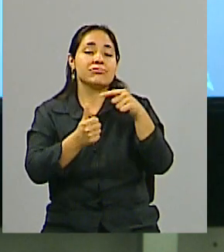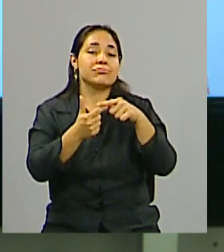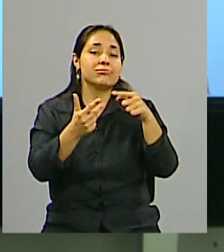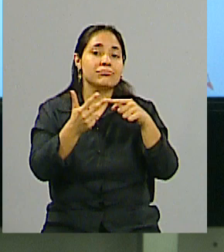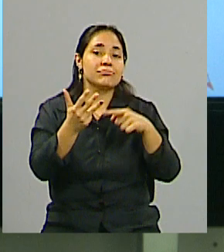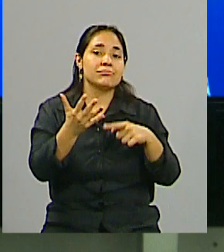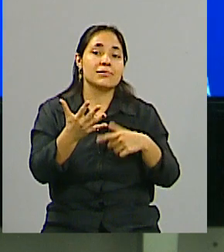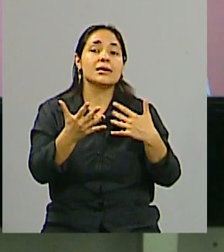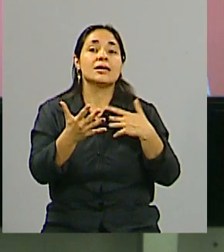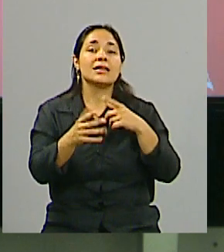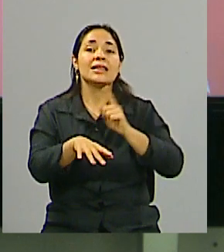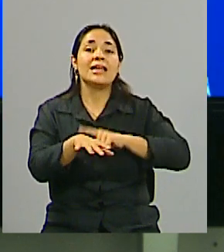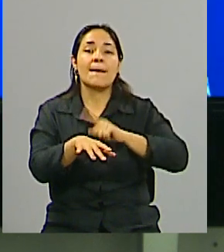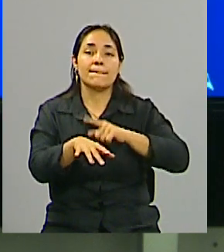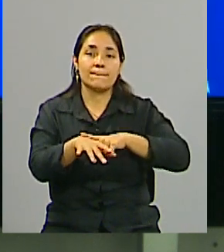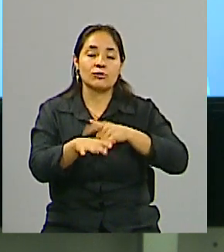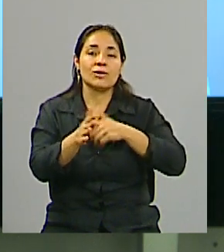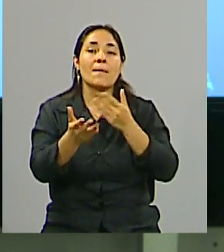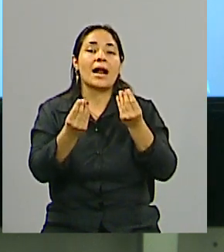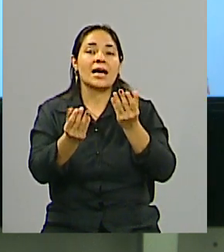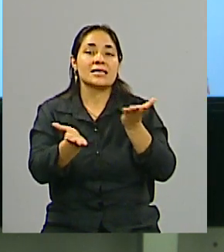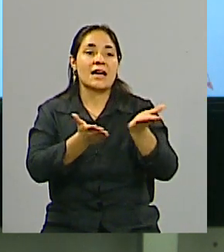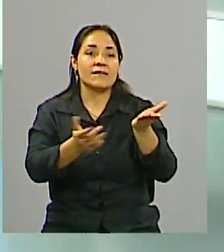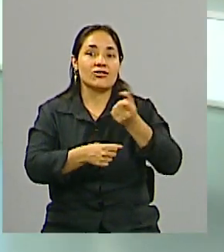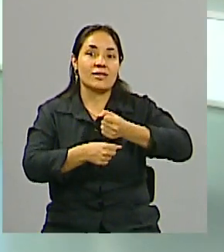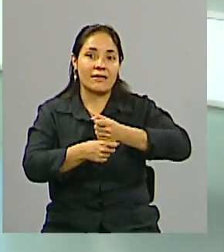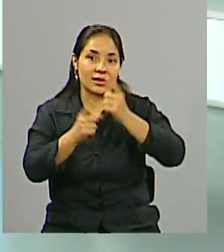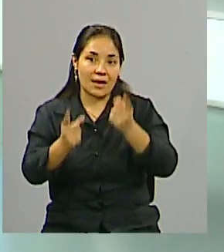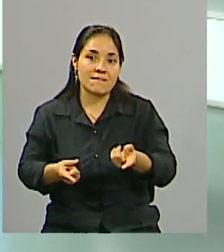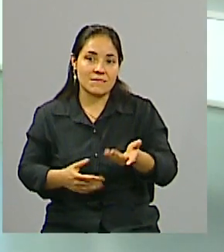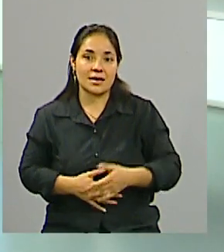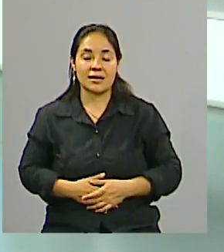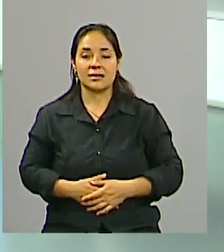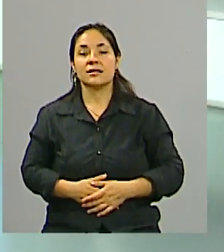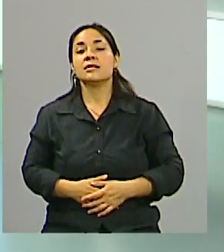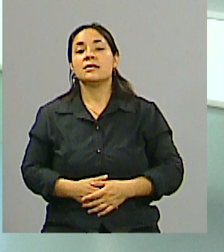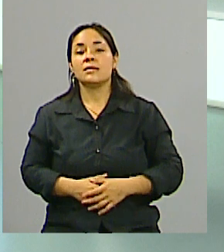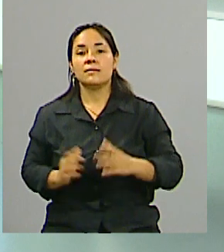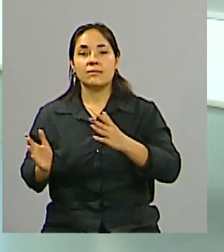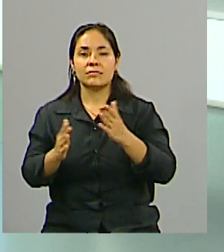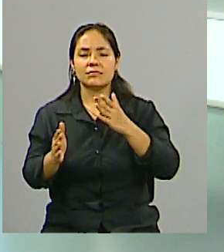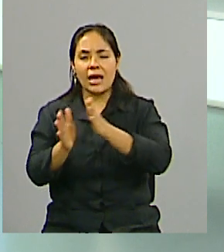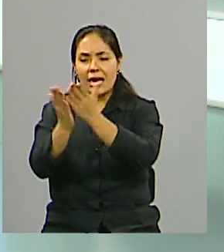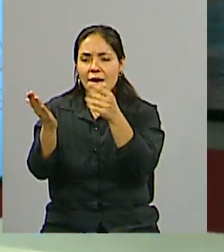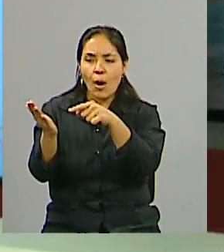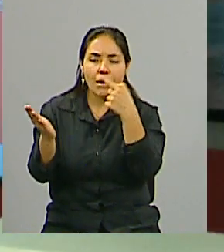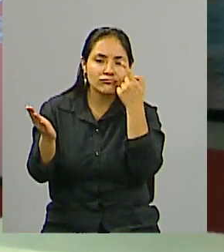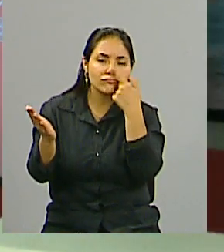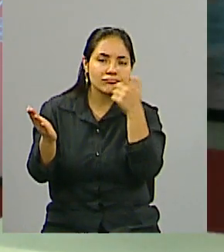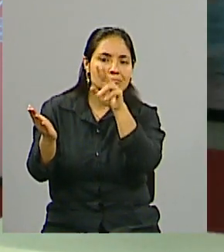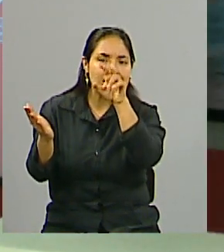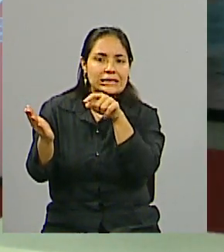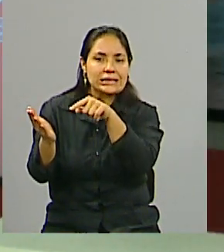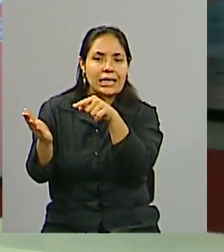son tiempos al servicio del trabajo. Bueno, hablemos un poquito más del libro, porque me interesó. Vos decías que